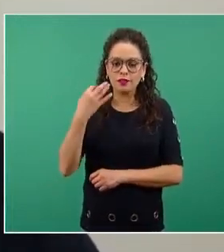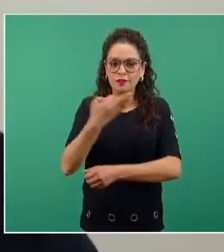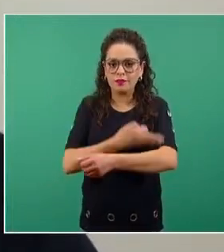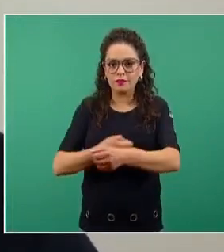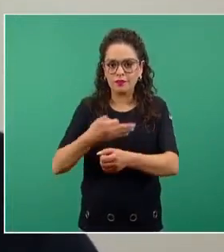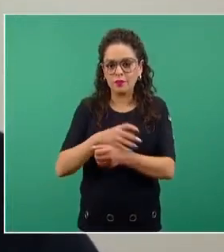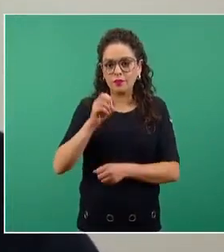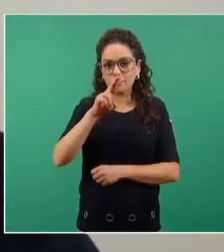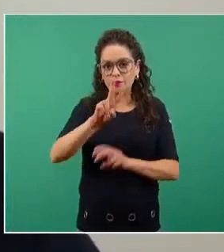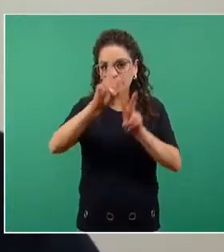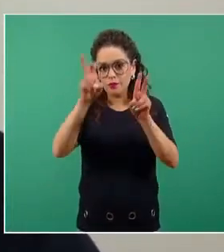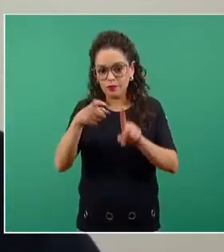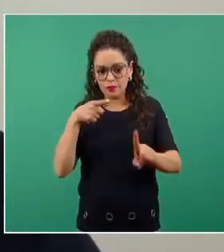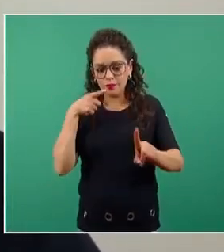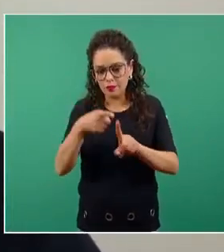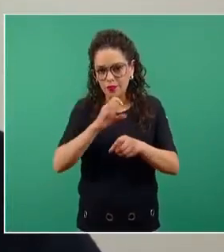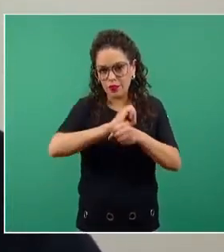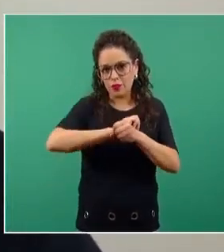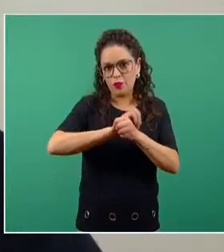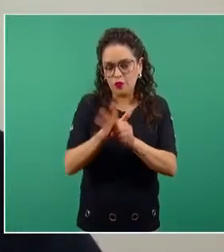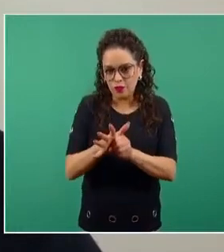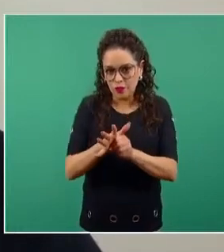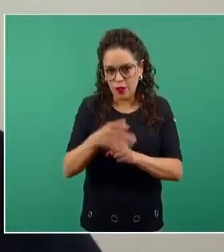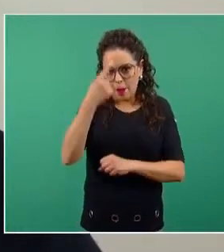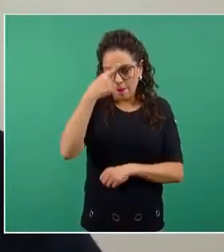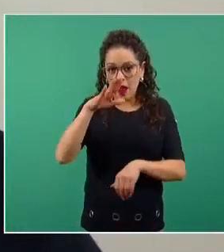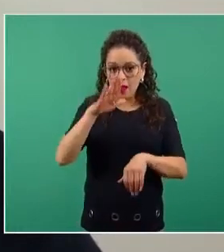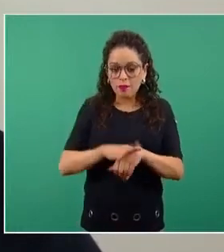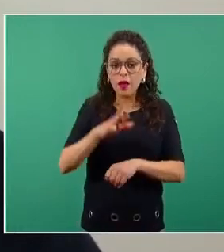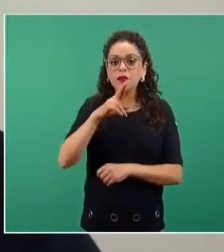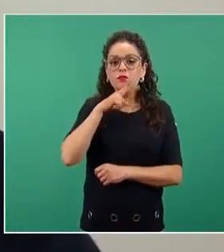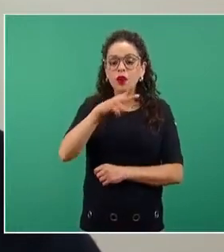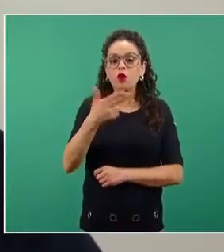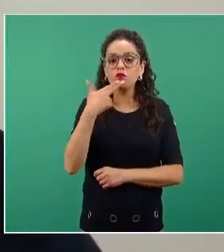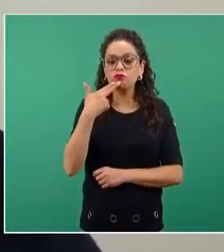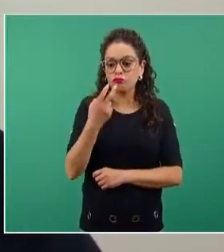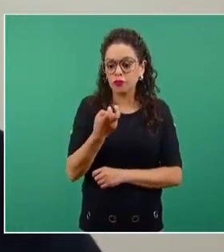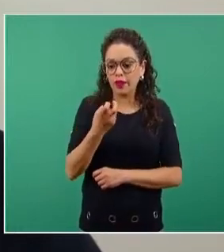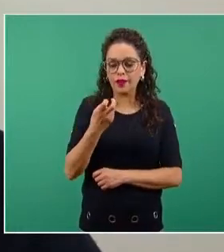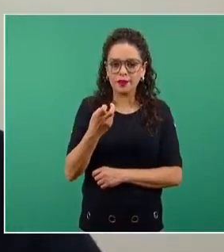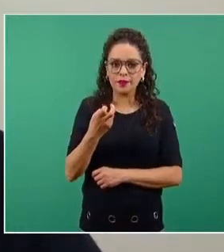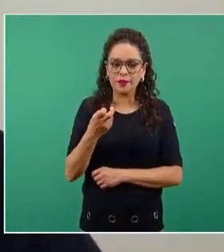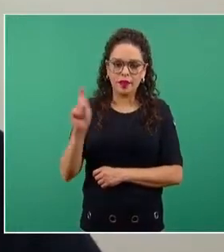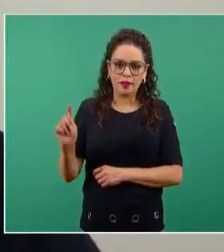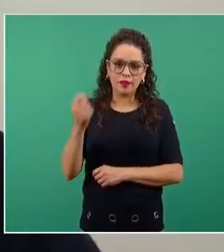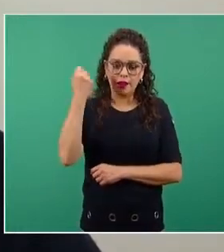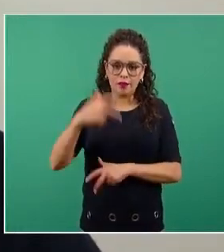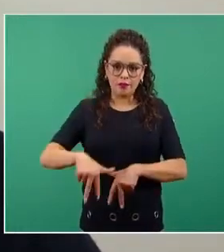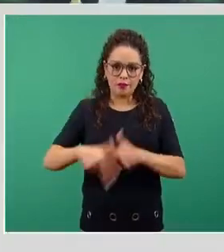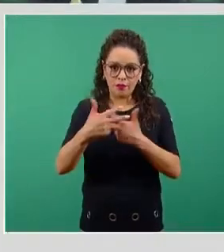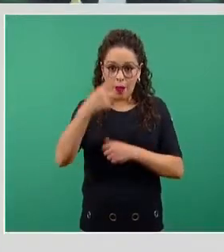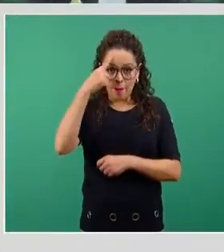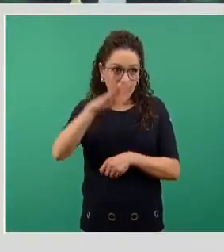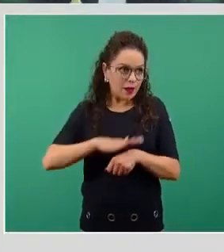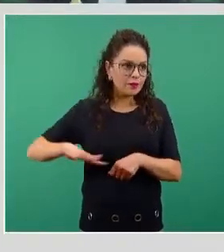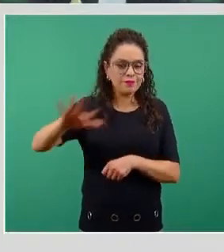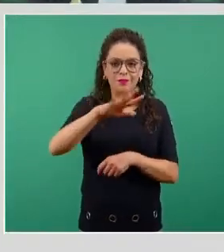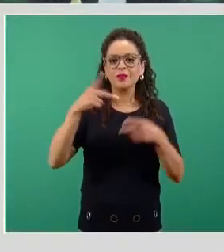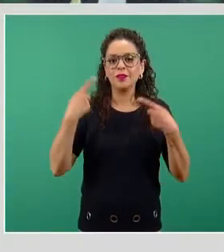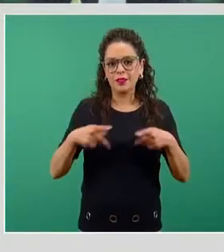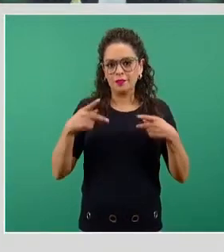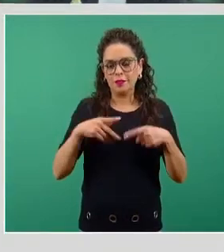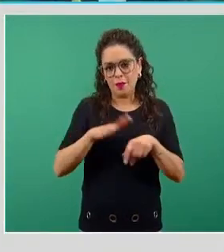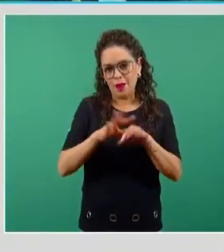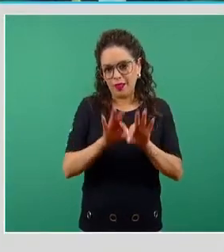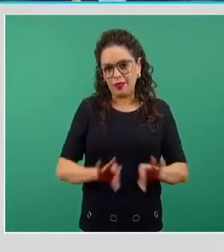COVID, para enriquecer y hacer todavía mejor y más útil este espacio, sobre todo para la población. Muchas gracias.